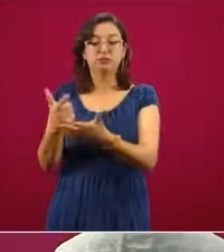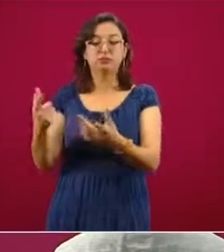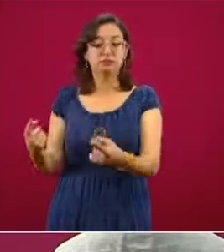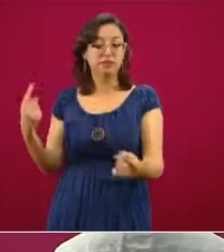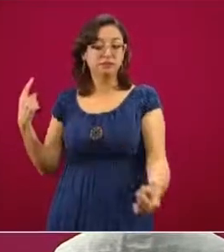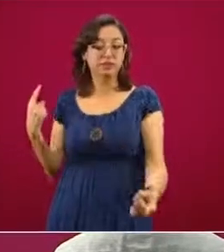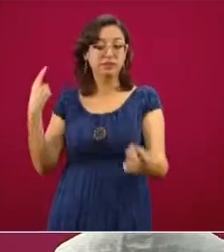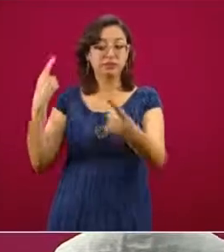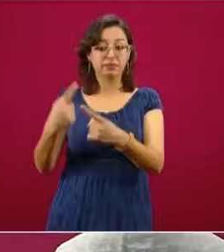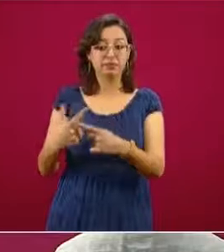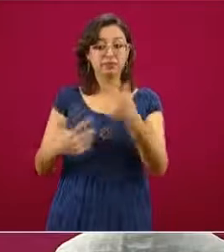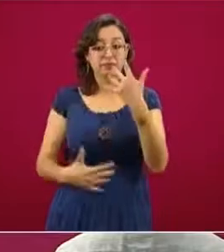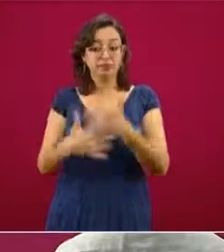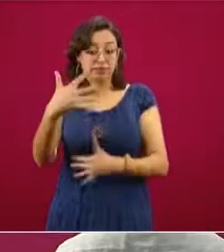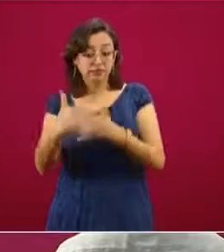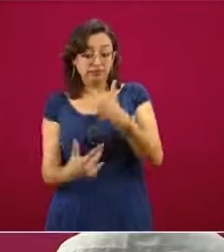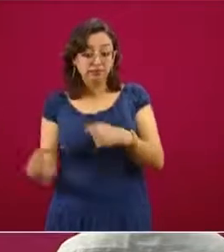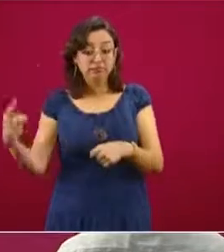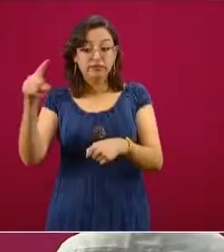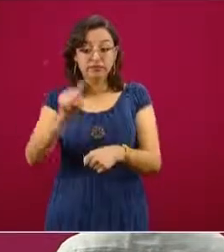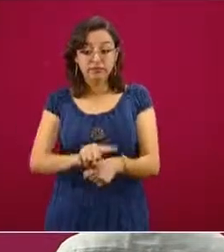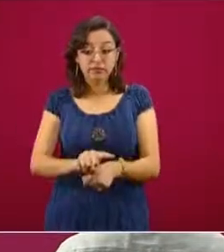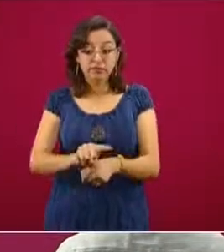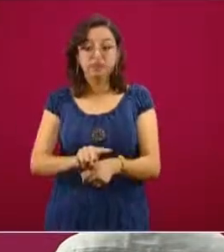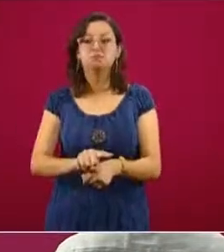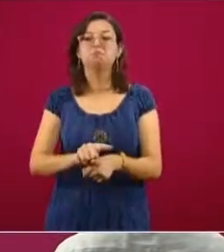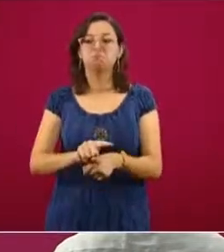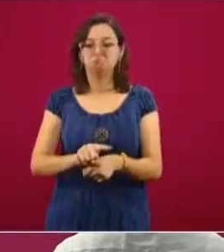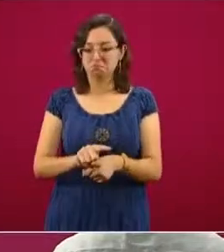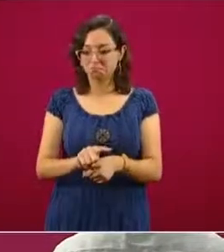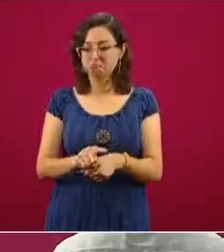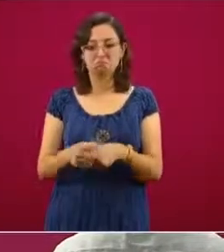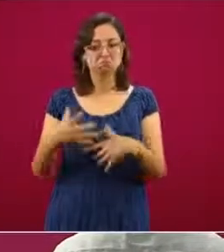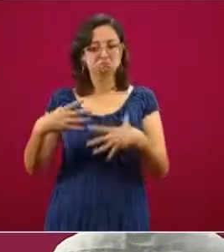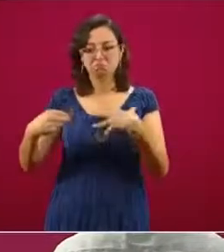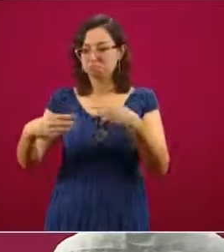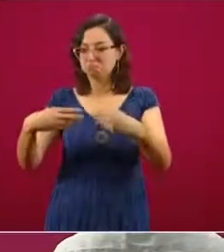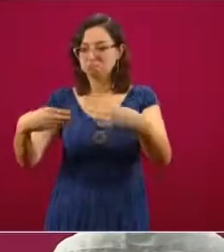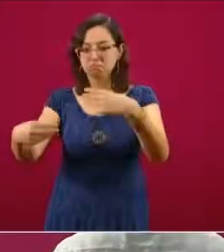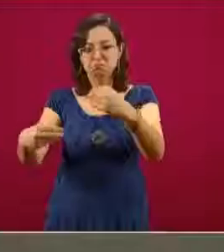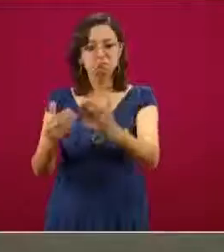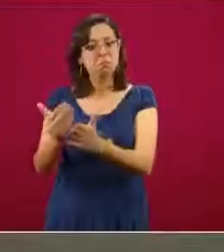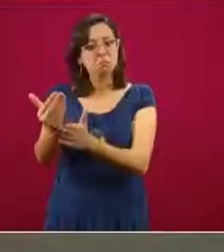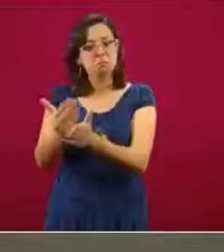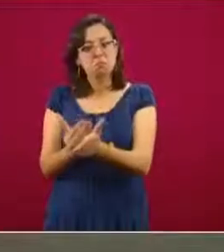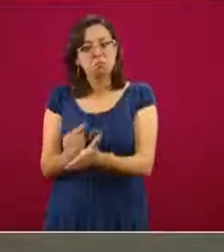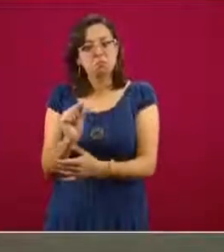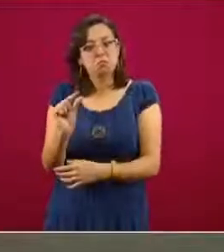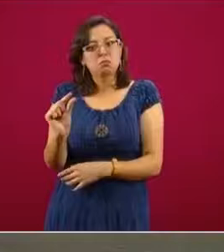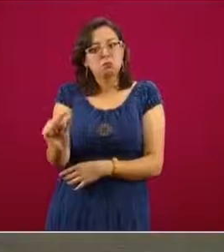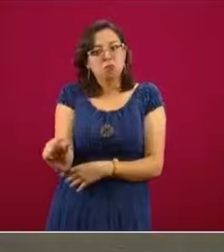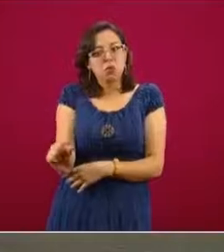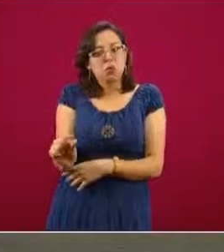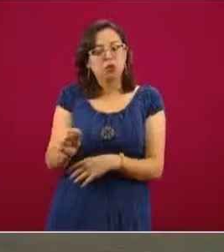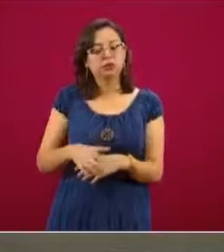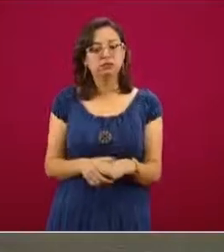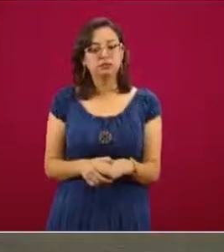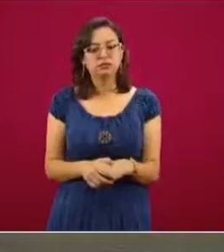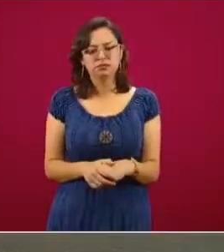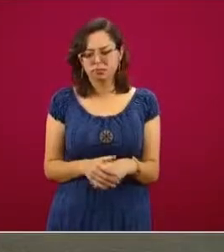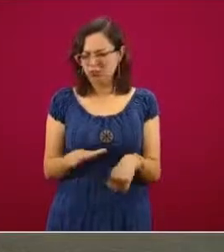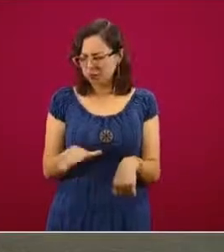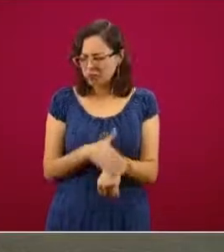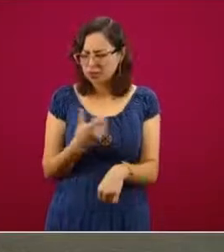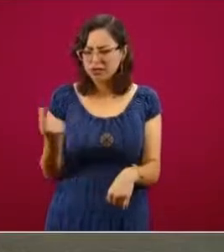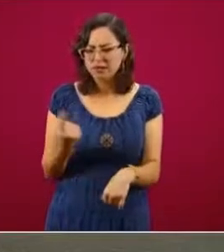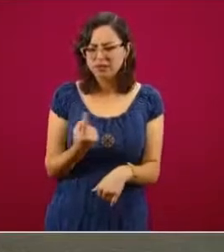últimos 15 días se han mantenido con una transmisión muy baja, y muy probablemente esto es